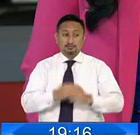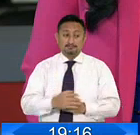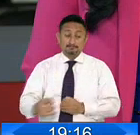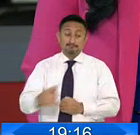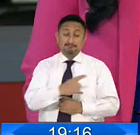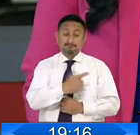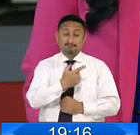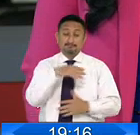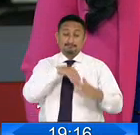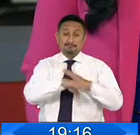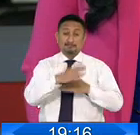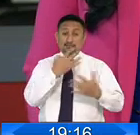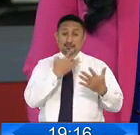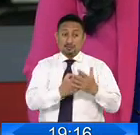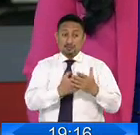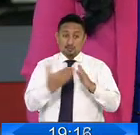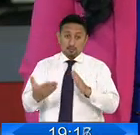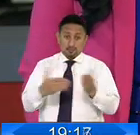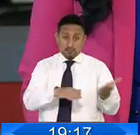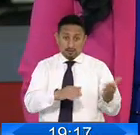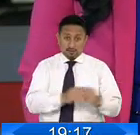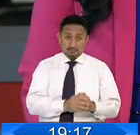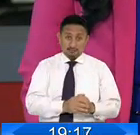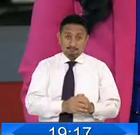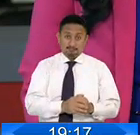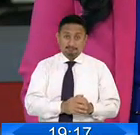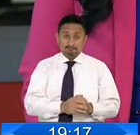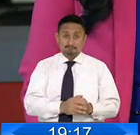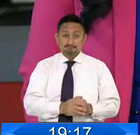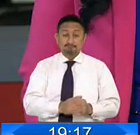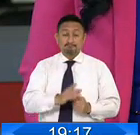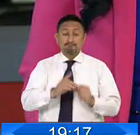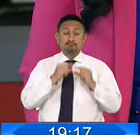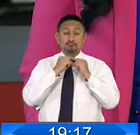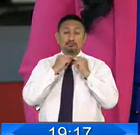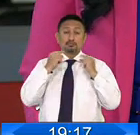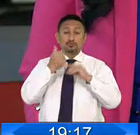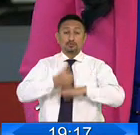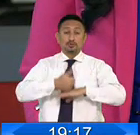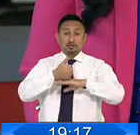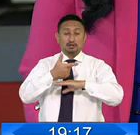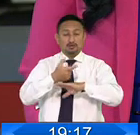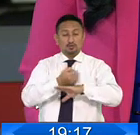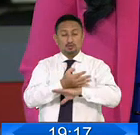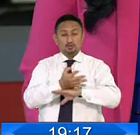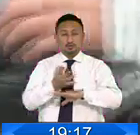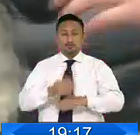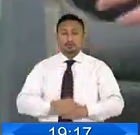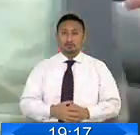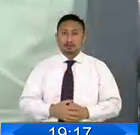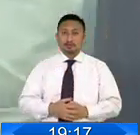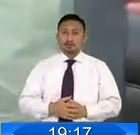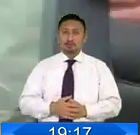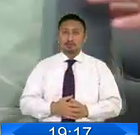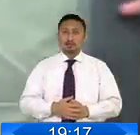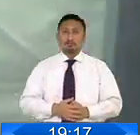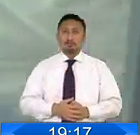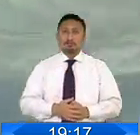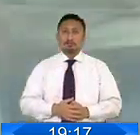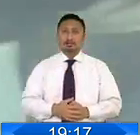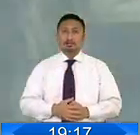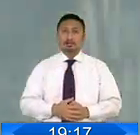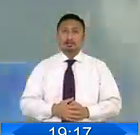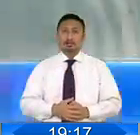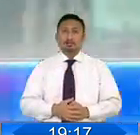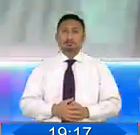masacre ocurrida en la cárcel El Turi. La curia hace algunas recomendaciones. Veamos. La preocupación